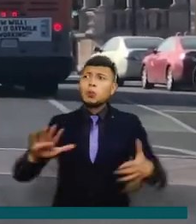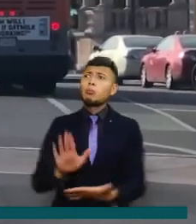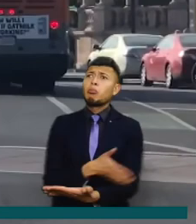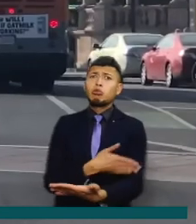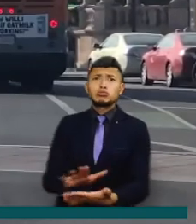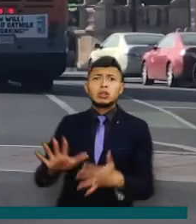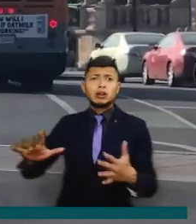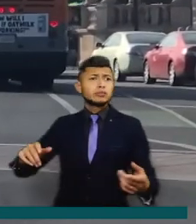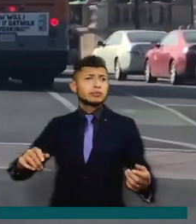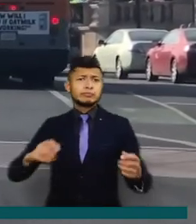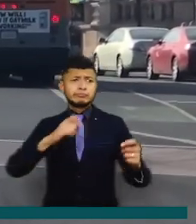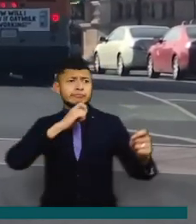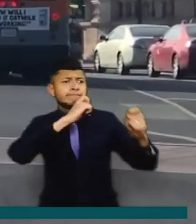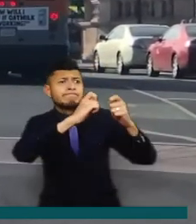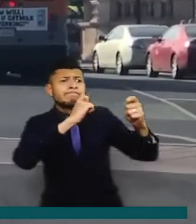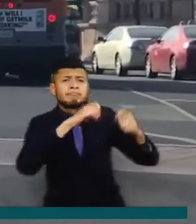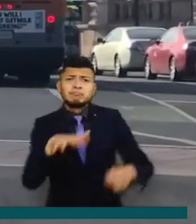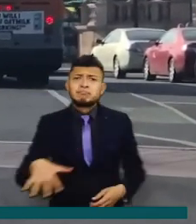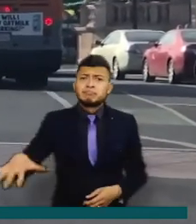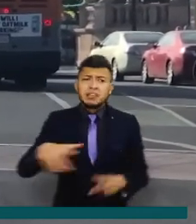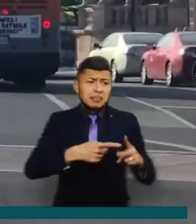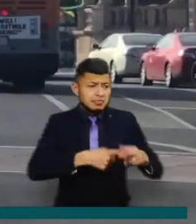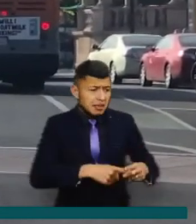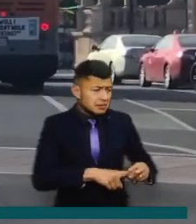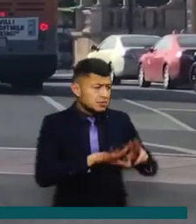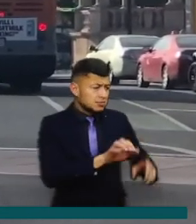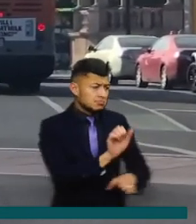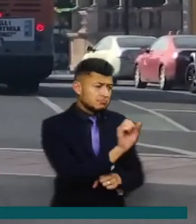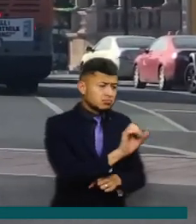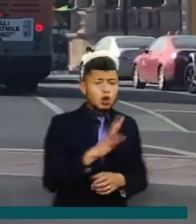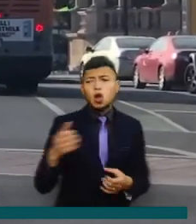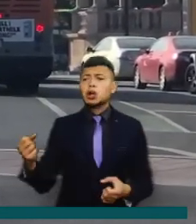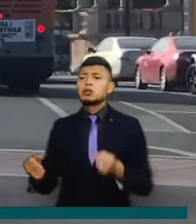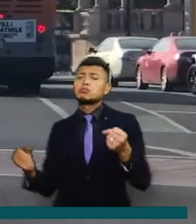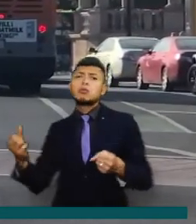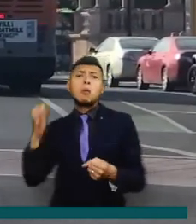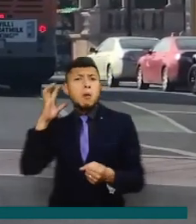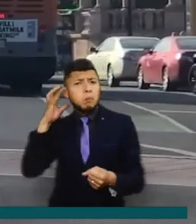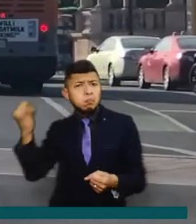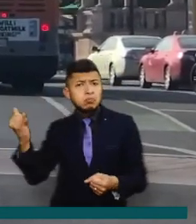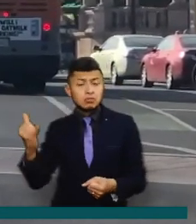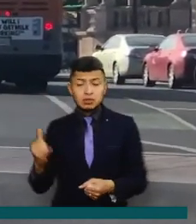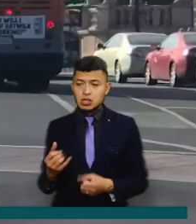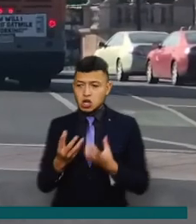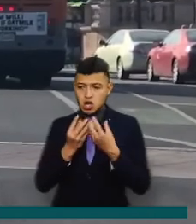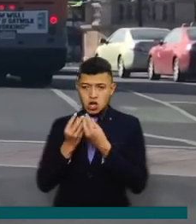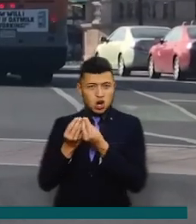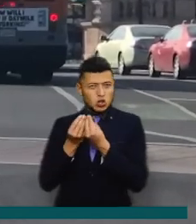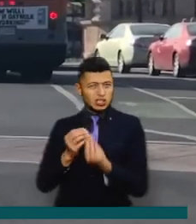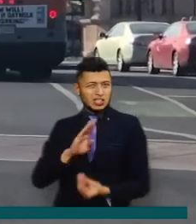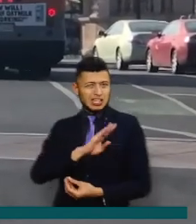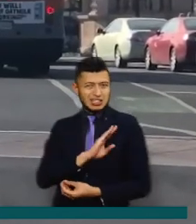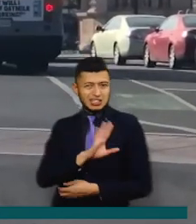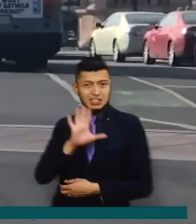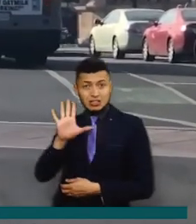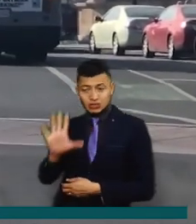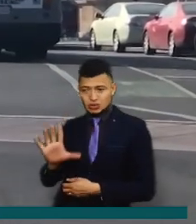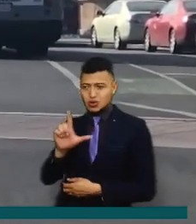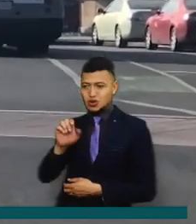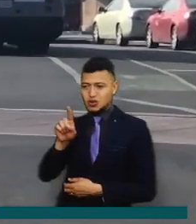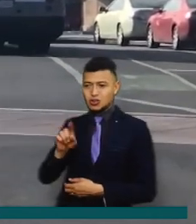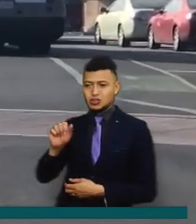un taller mecánico o en algún auto en movimiento. Hace unos días, el Consejo del Ayuntamiento de Los Ángeles aprobó